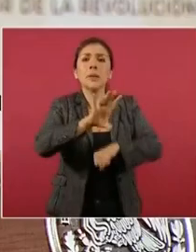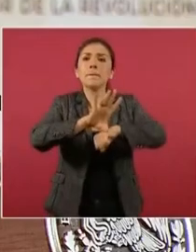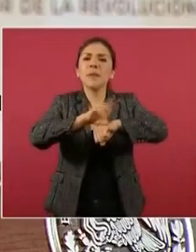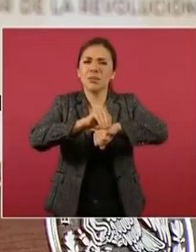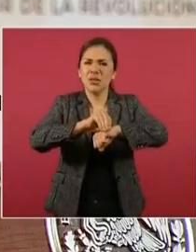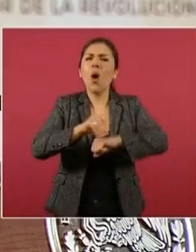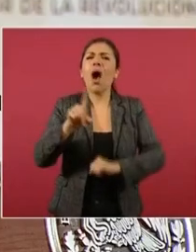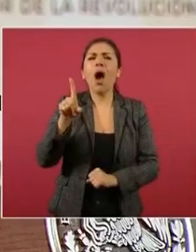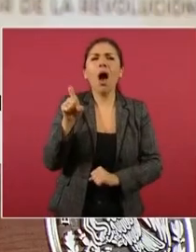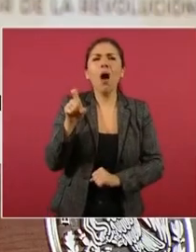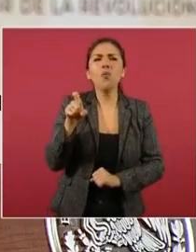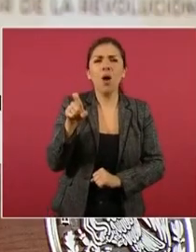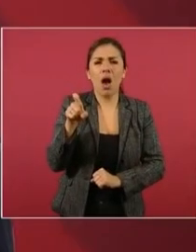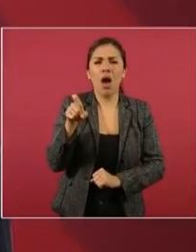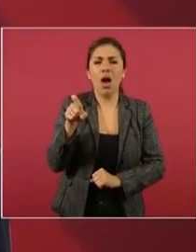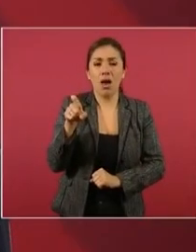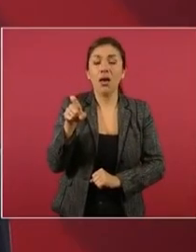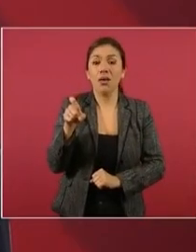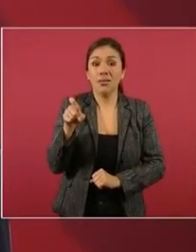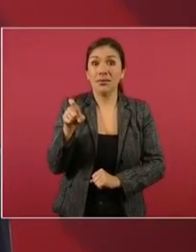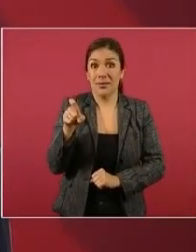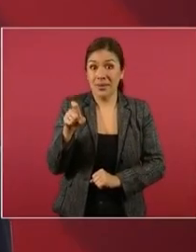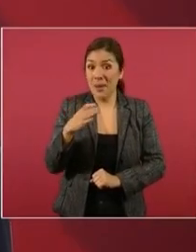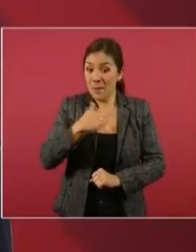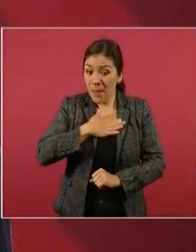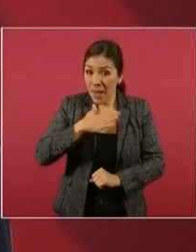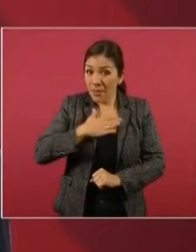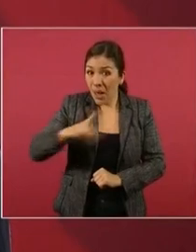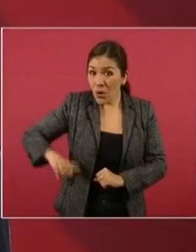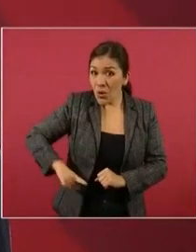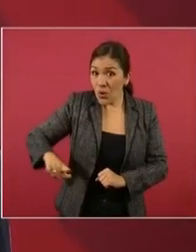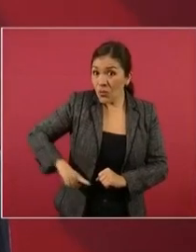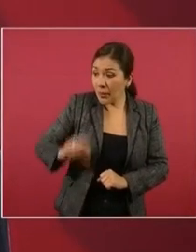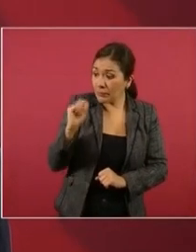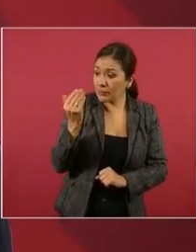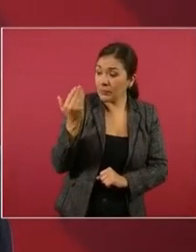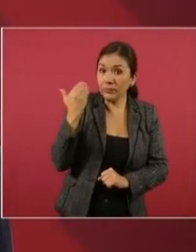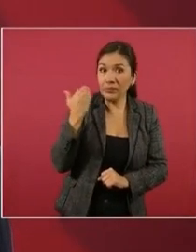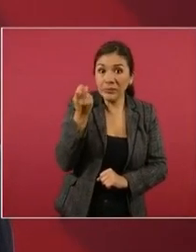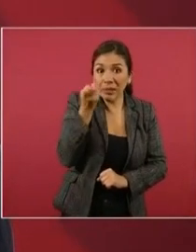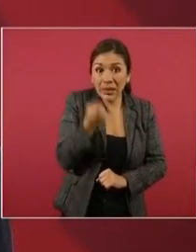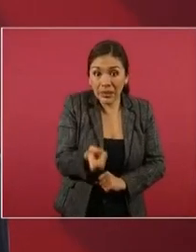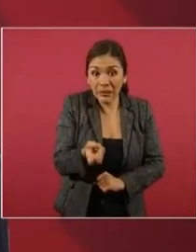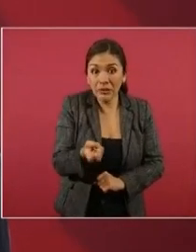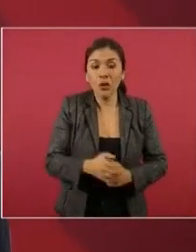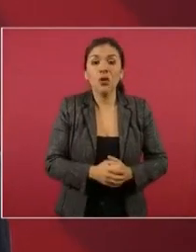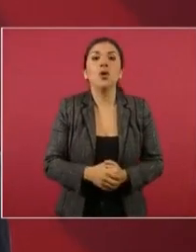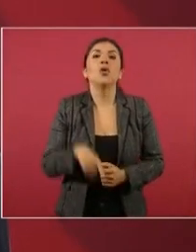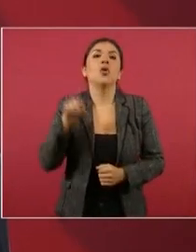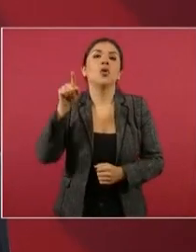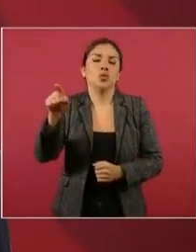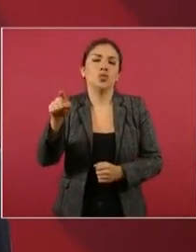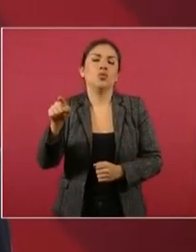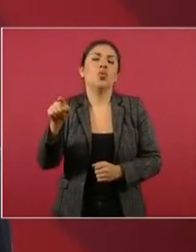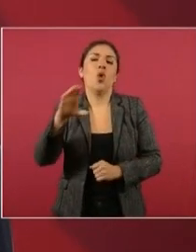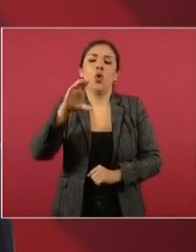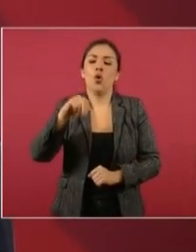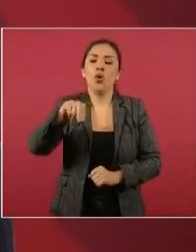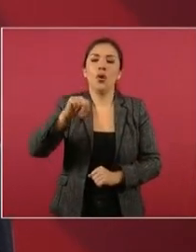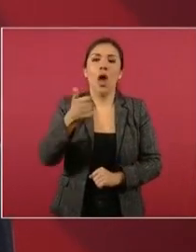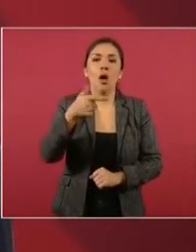garantizada 48 mil, como sueldo base 48 mil pesos al mes, y el decreto establece